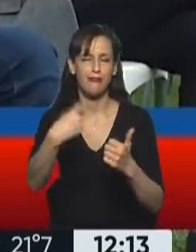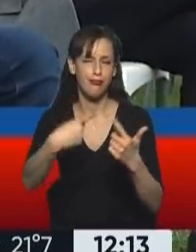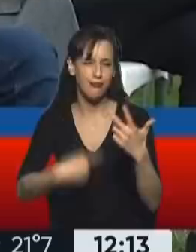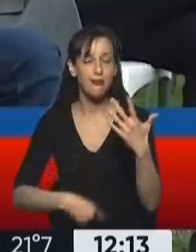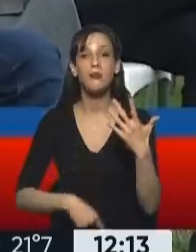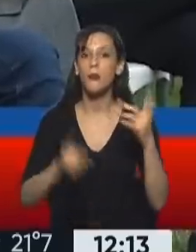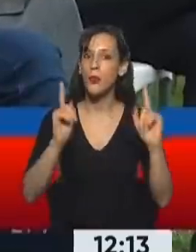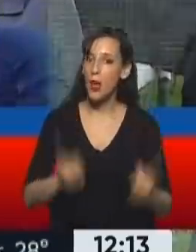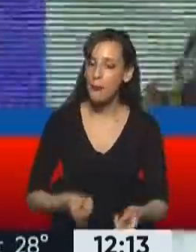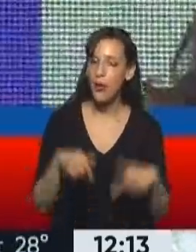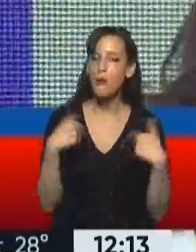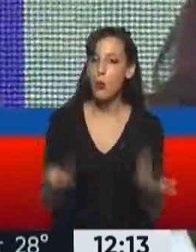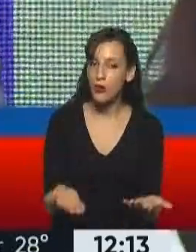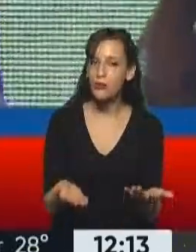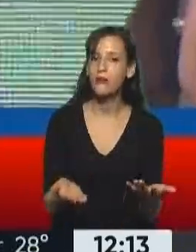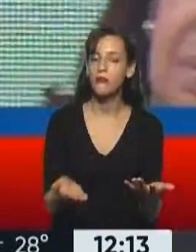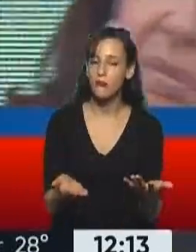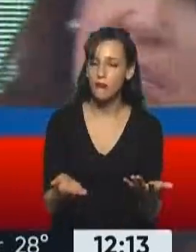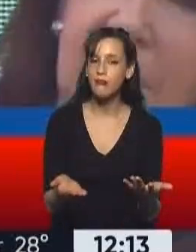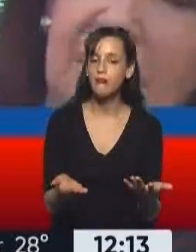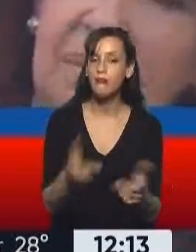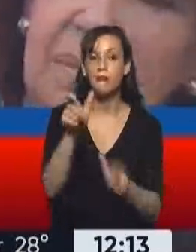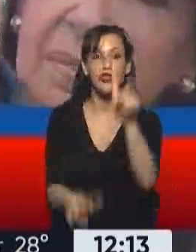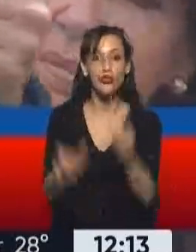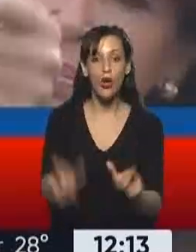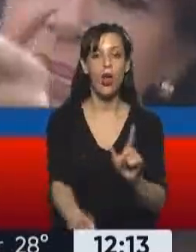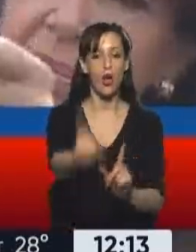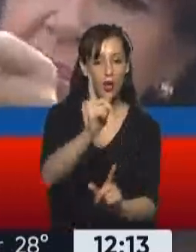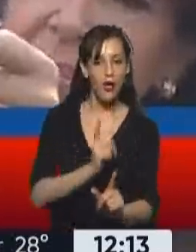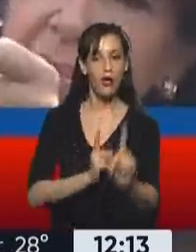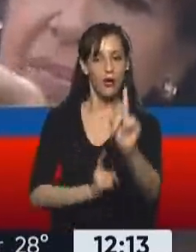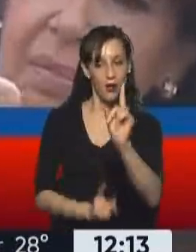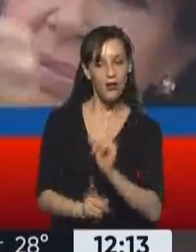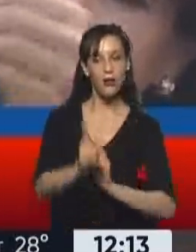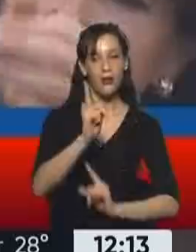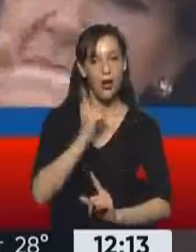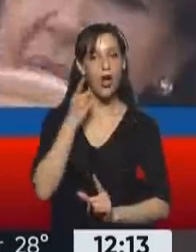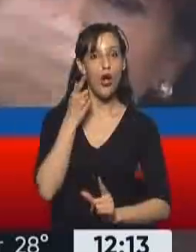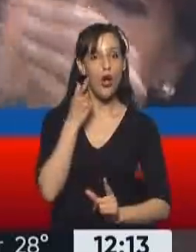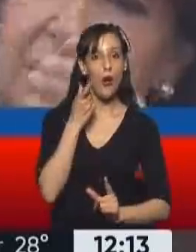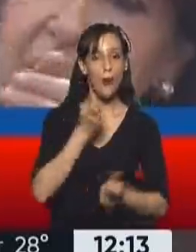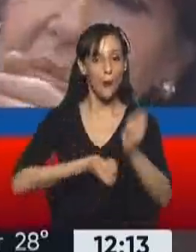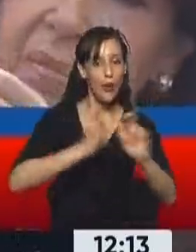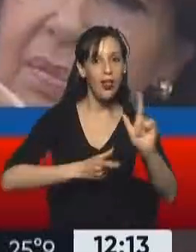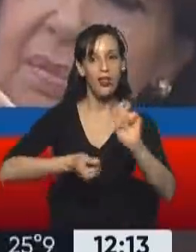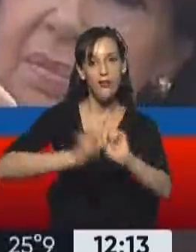recibieran a quien les venía a comprar y así poder mantener su negocio